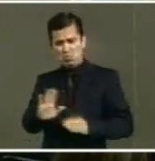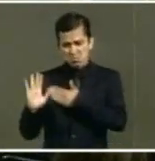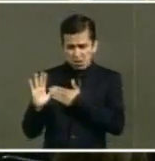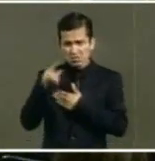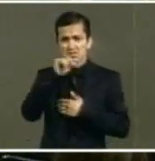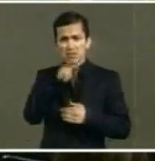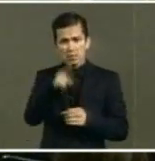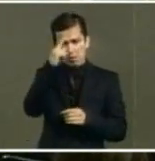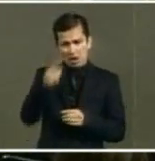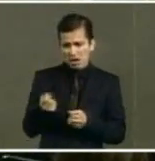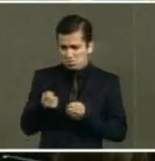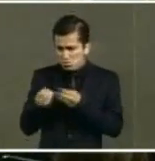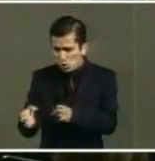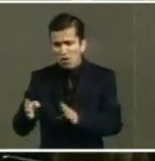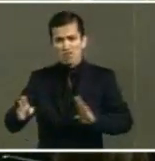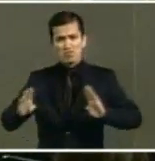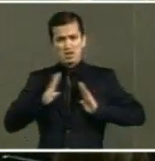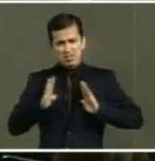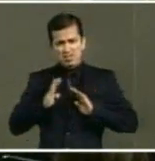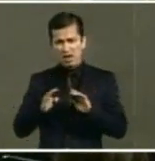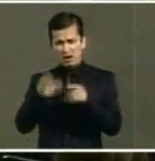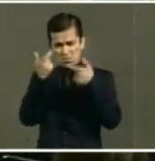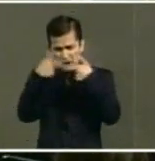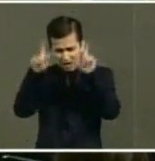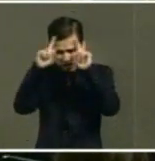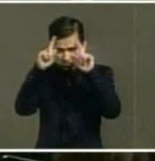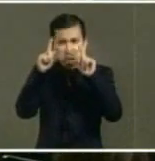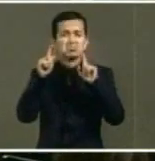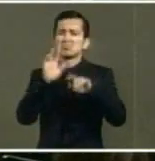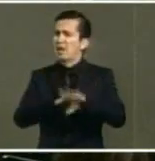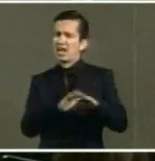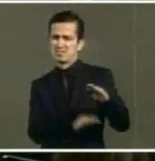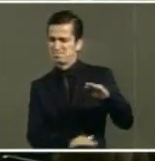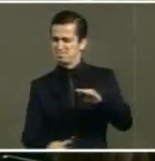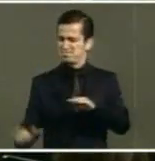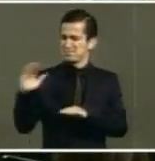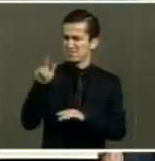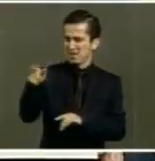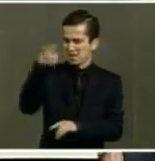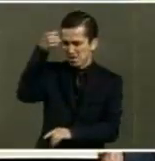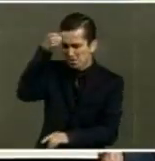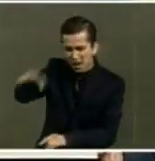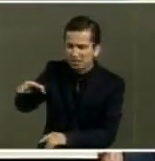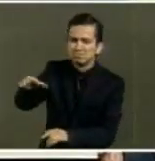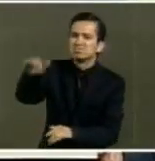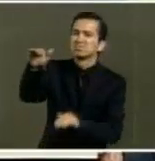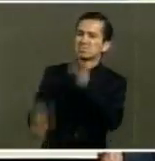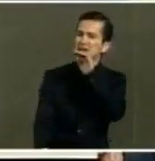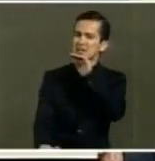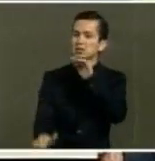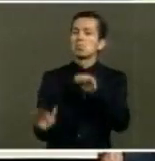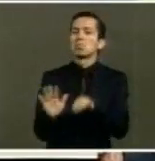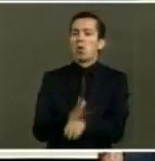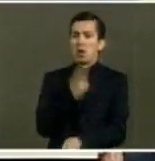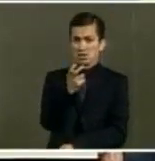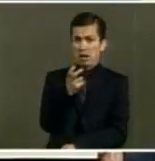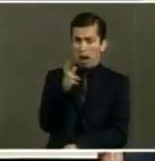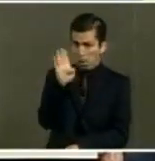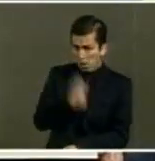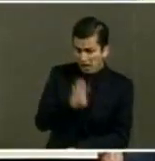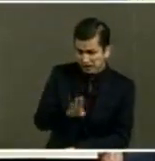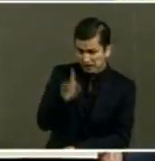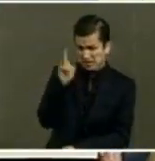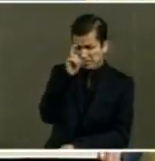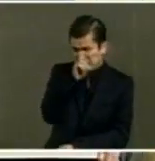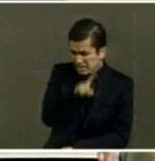orden son muy superiores a las de los delincuentes. Por eso, por muy difícil que parezca